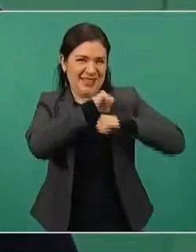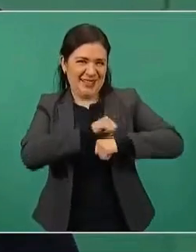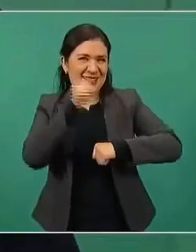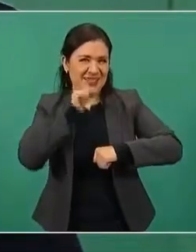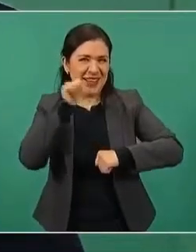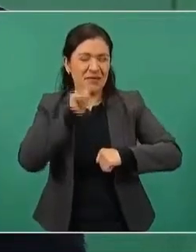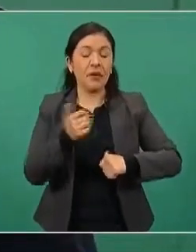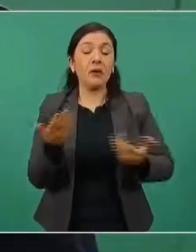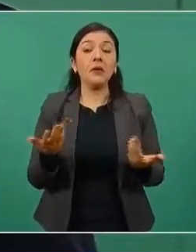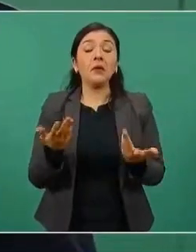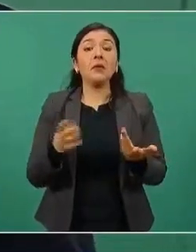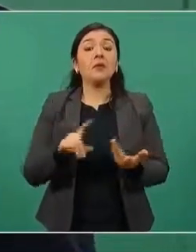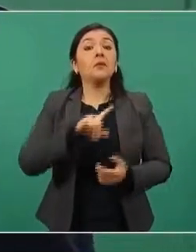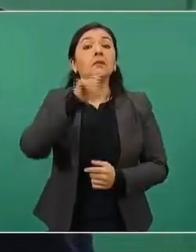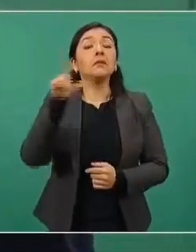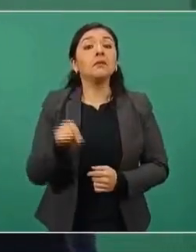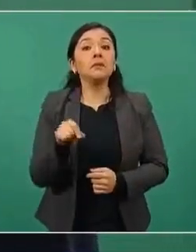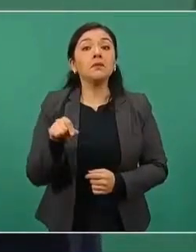pero